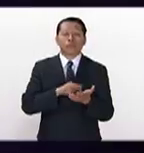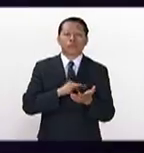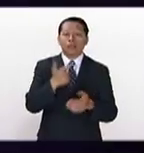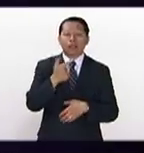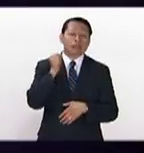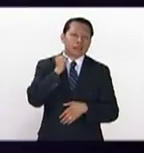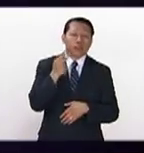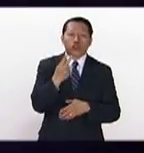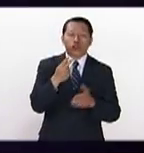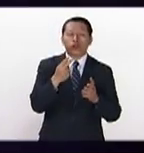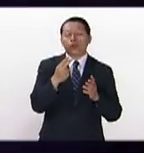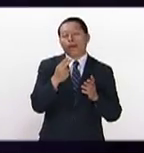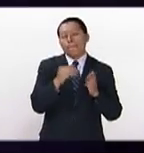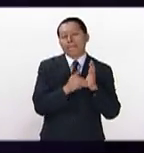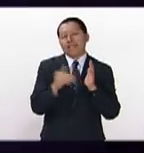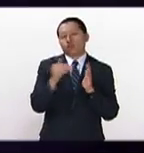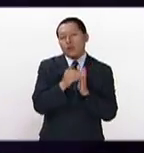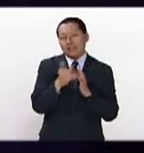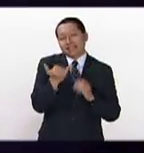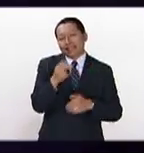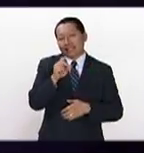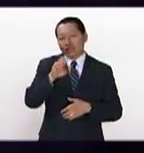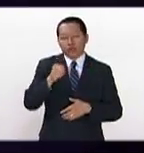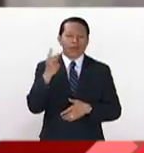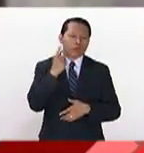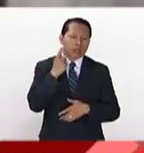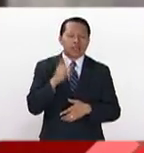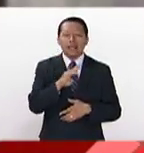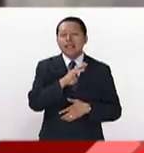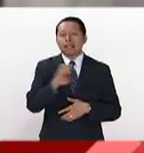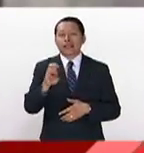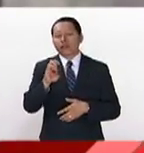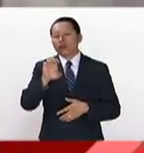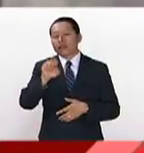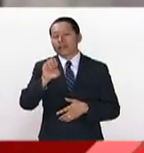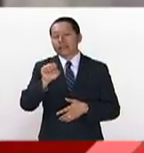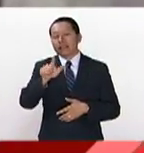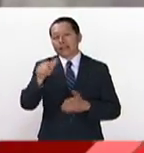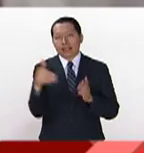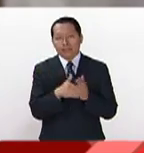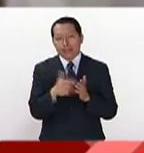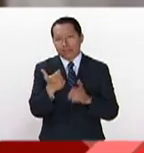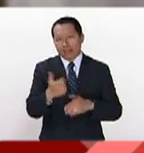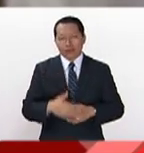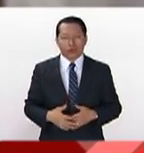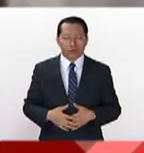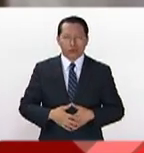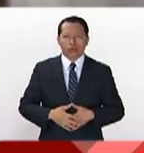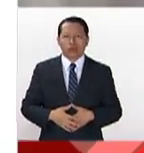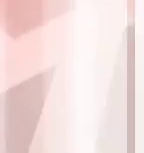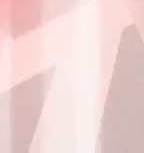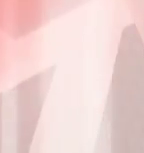senadores les tocaría 2 millones de pesos y a los 39 diputados 367,000 pesos.